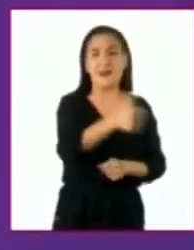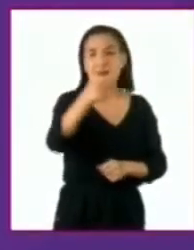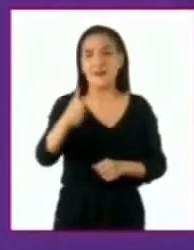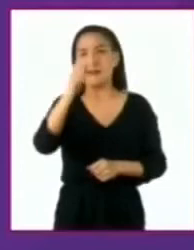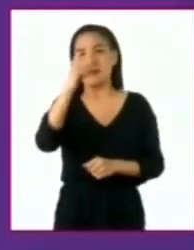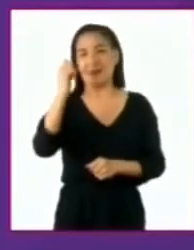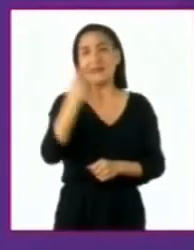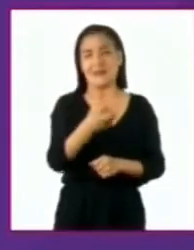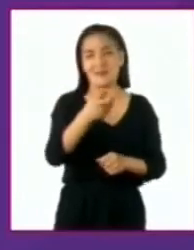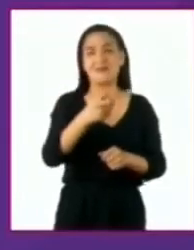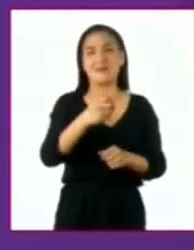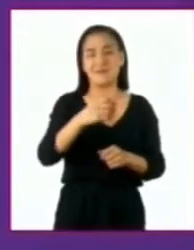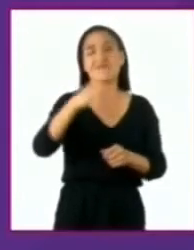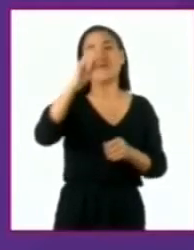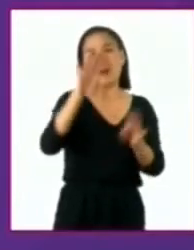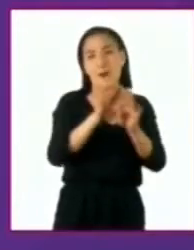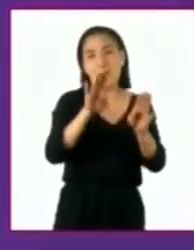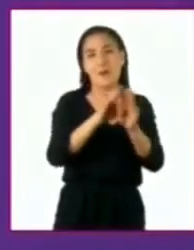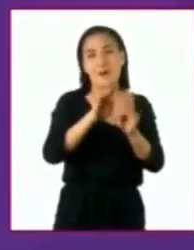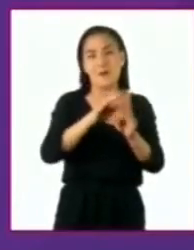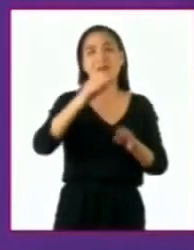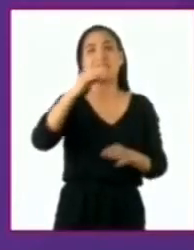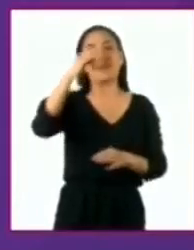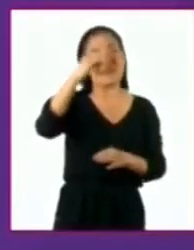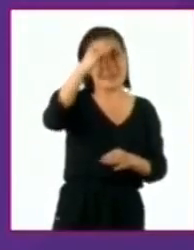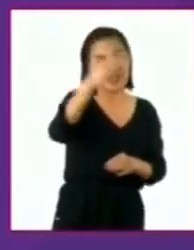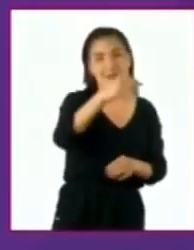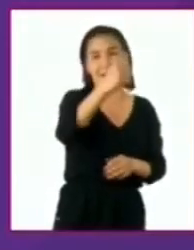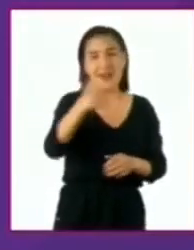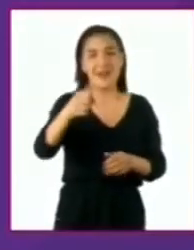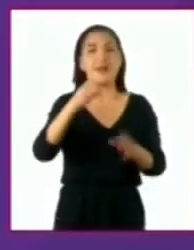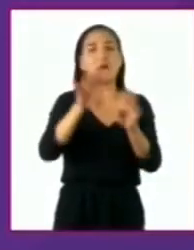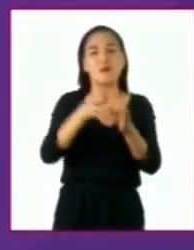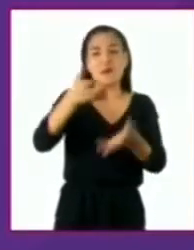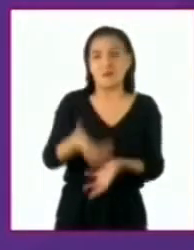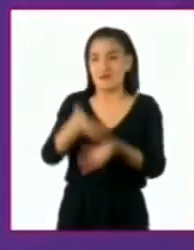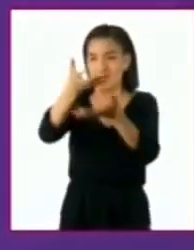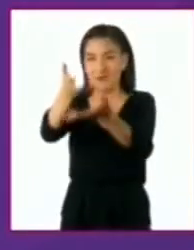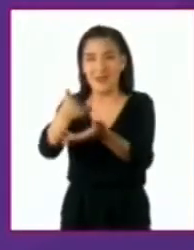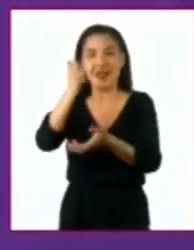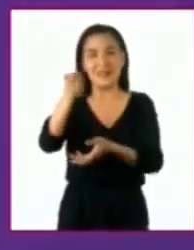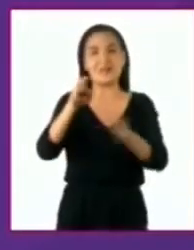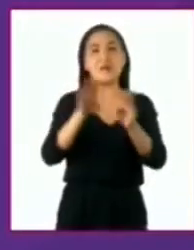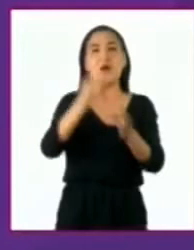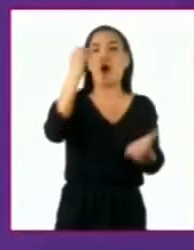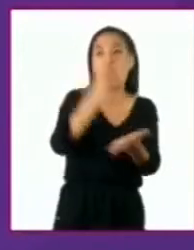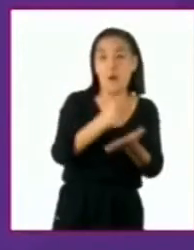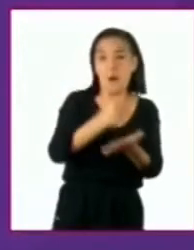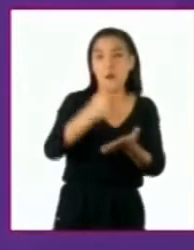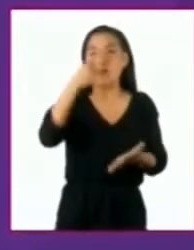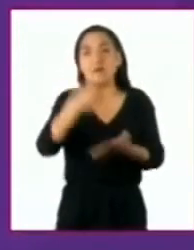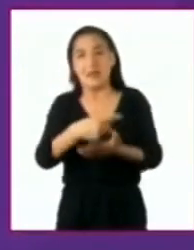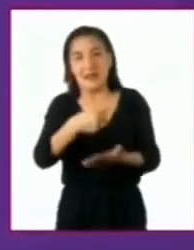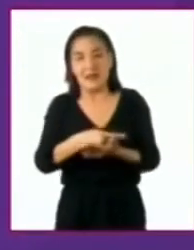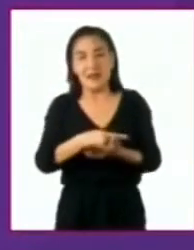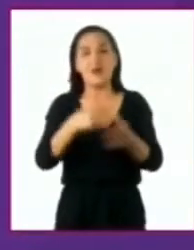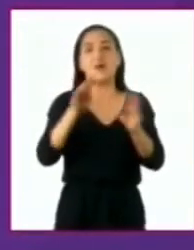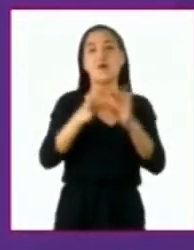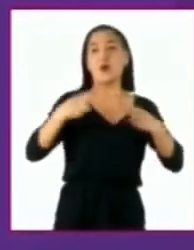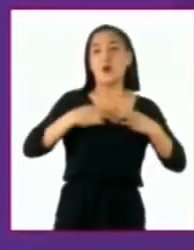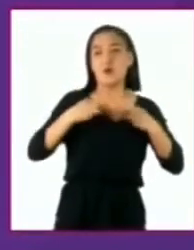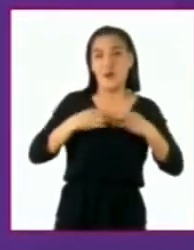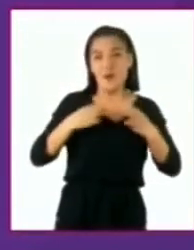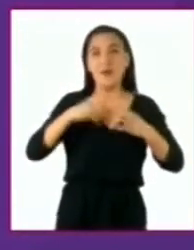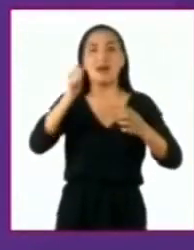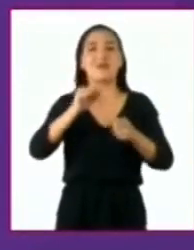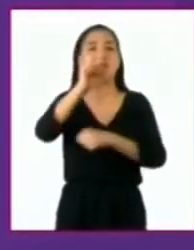estos señoríos. Tributo en oro, en plata, tributo en productos agrícolas, en ropa,